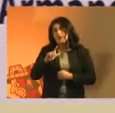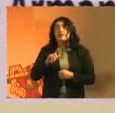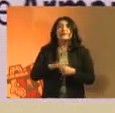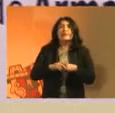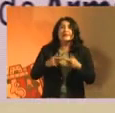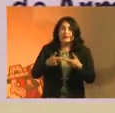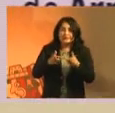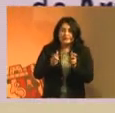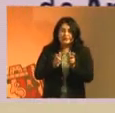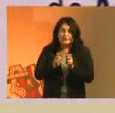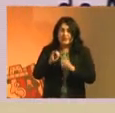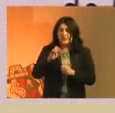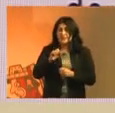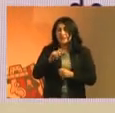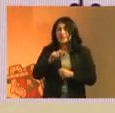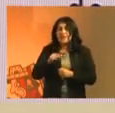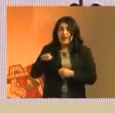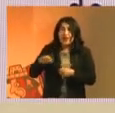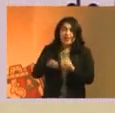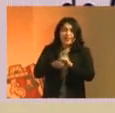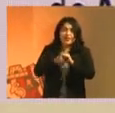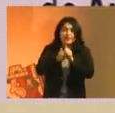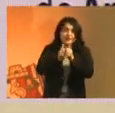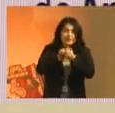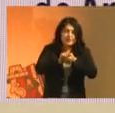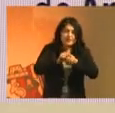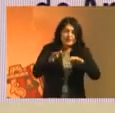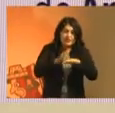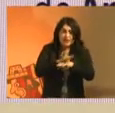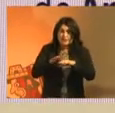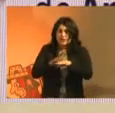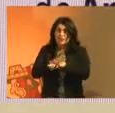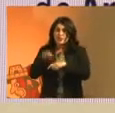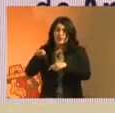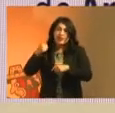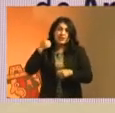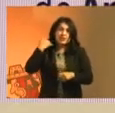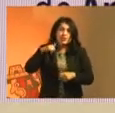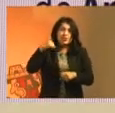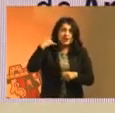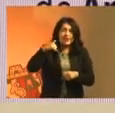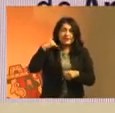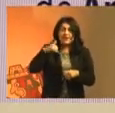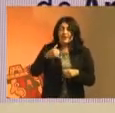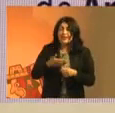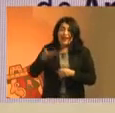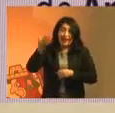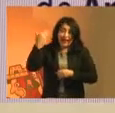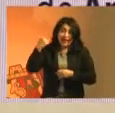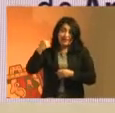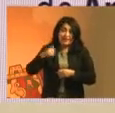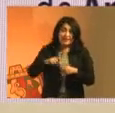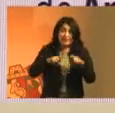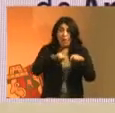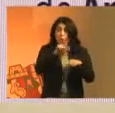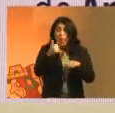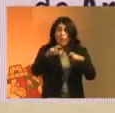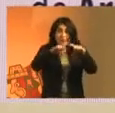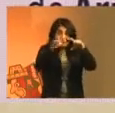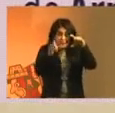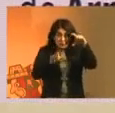empieza a hacer transformaciones en yucatán transformaciones como las que no hubo en ningún otro estado de la república